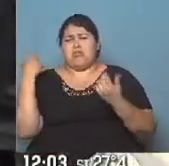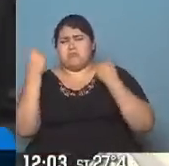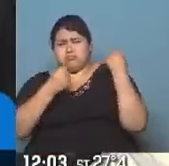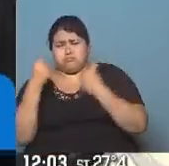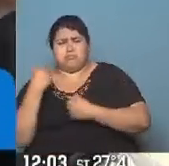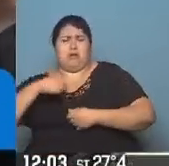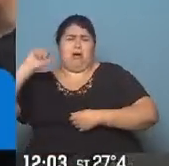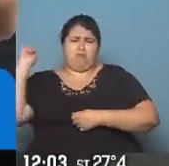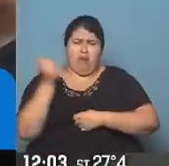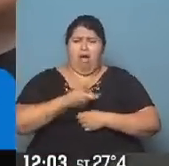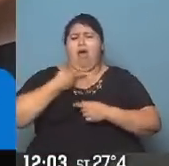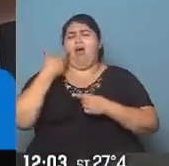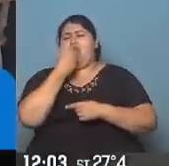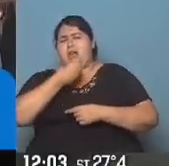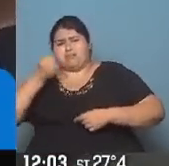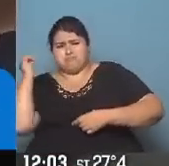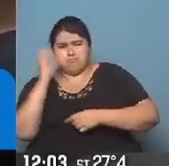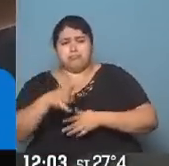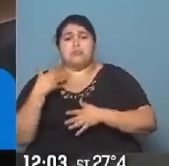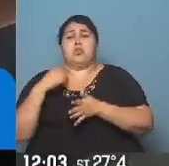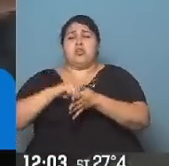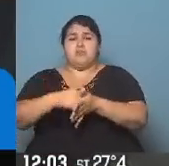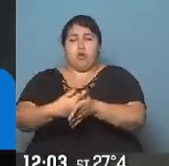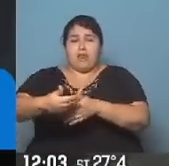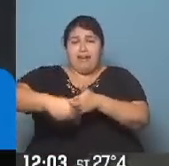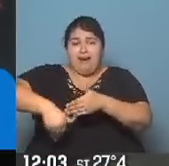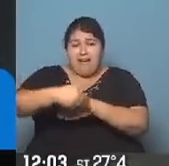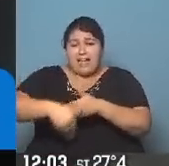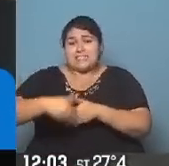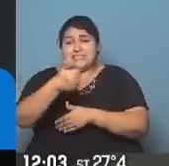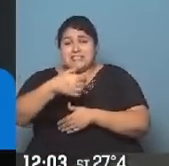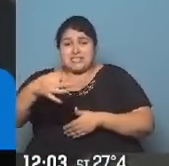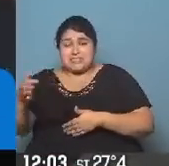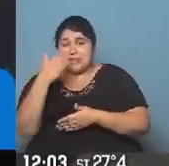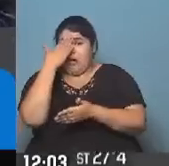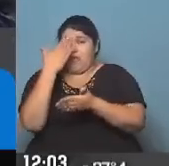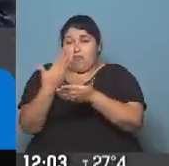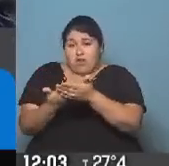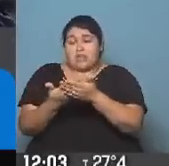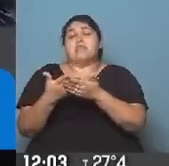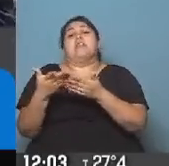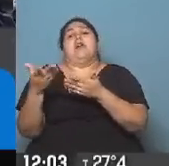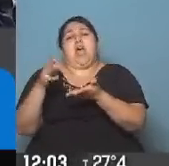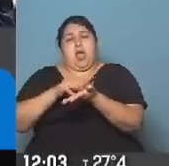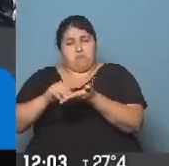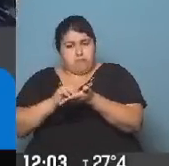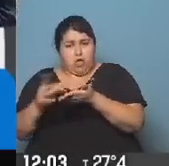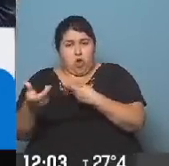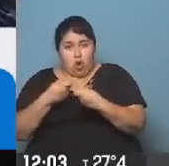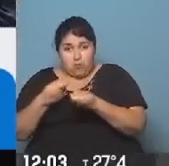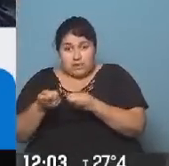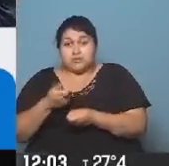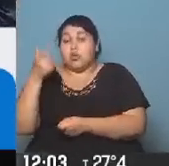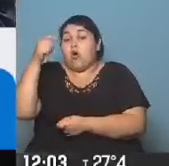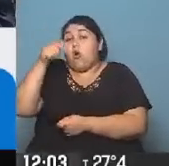gases lacrimógenos. Todo aquí en Moreno al 600, en el barrio porteño de Montserrat, frente a la sede del Sindicato de Empleados de Comercio de la Capital Federal.